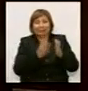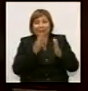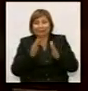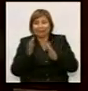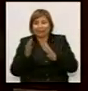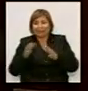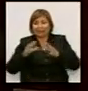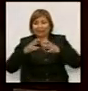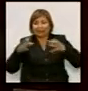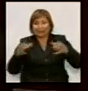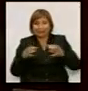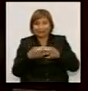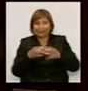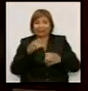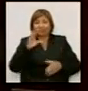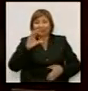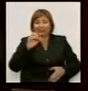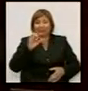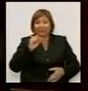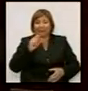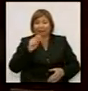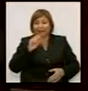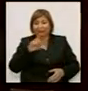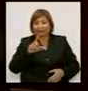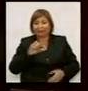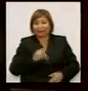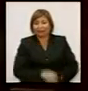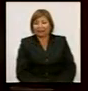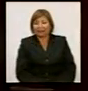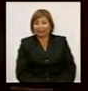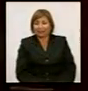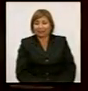la Asamblea Constituyente.